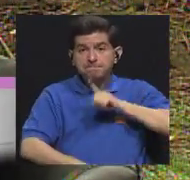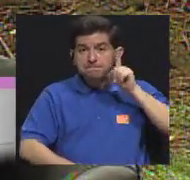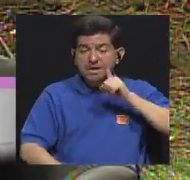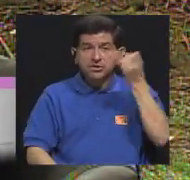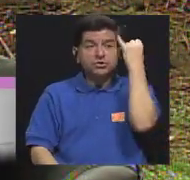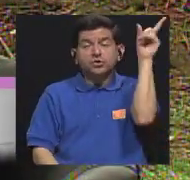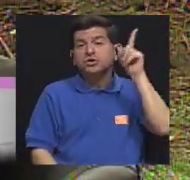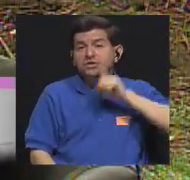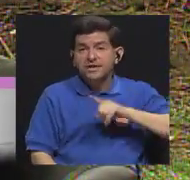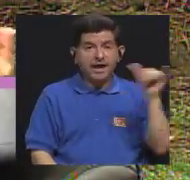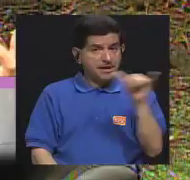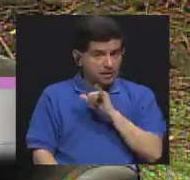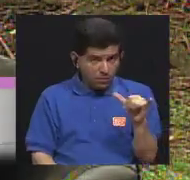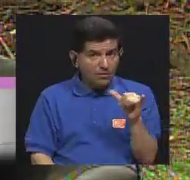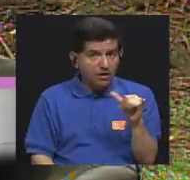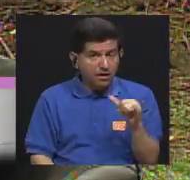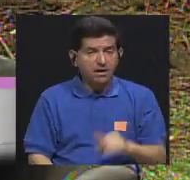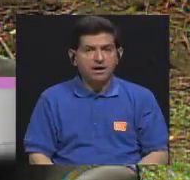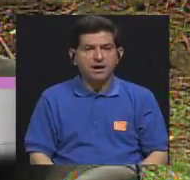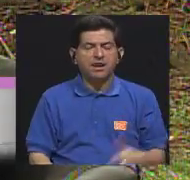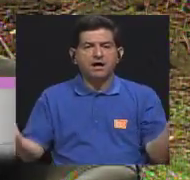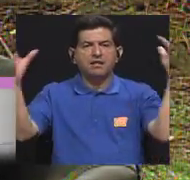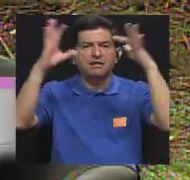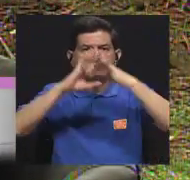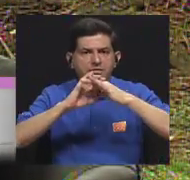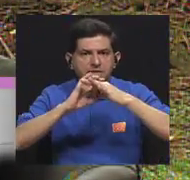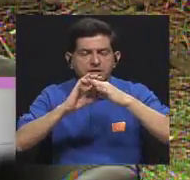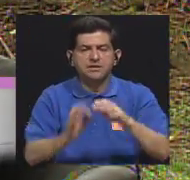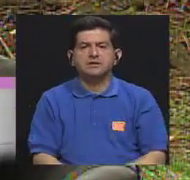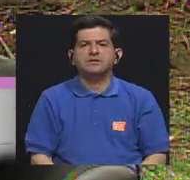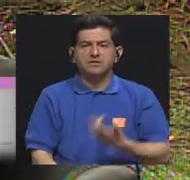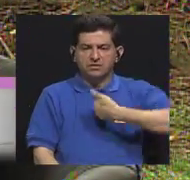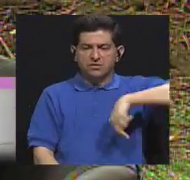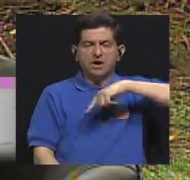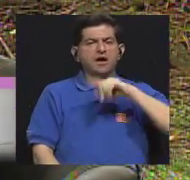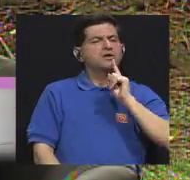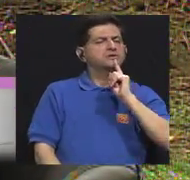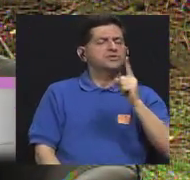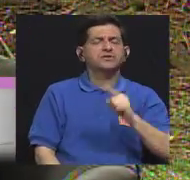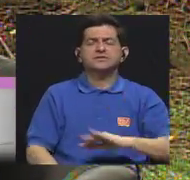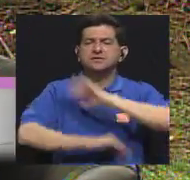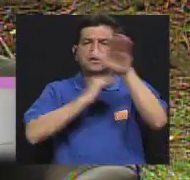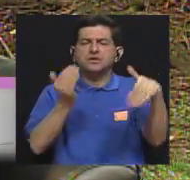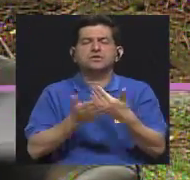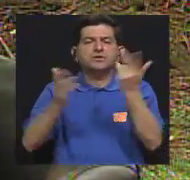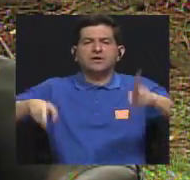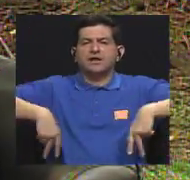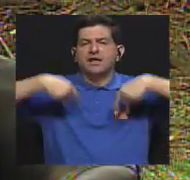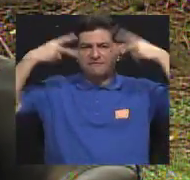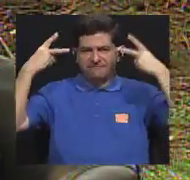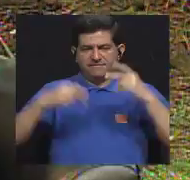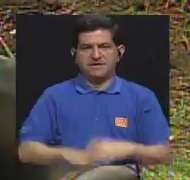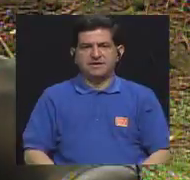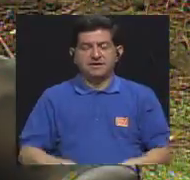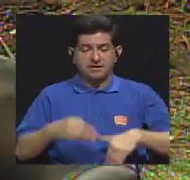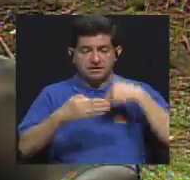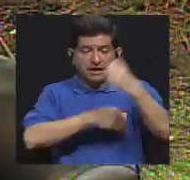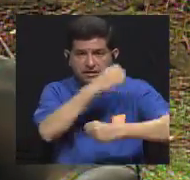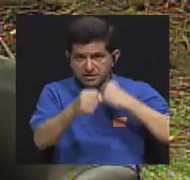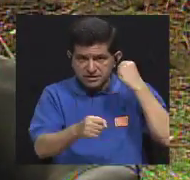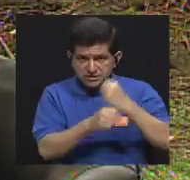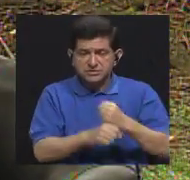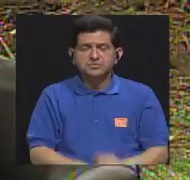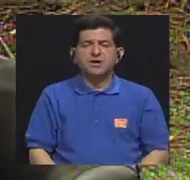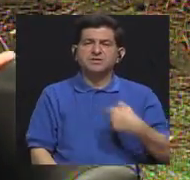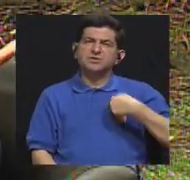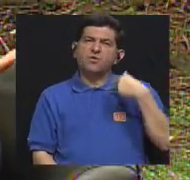o prejuicios también, ¿verdad? Están asociados a lo que nos han ido diciendo toda la vida, ¿verdad? O sea, que después de cierta edad nos